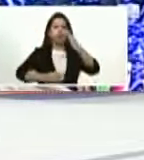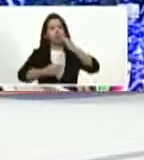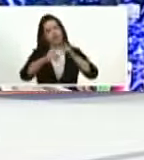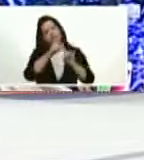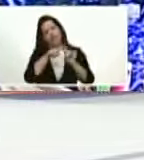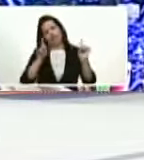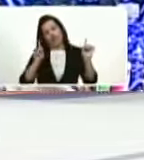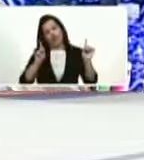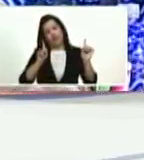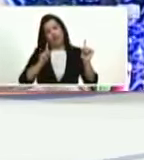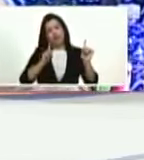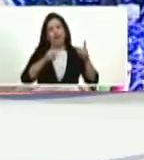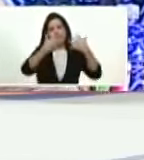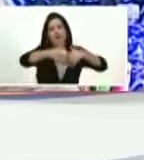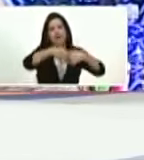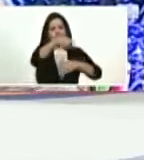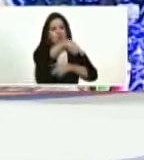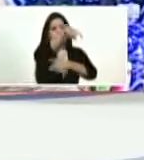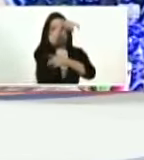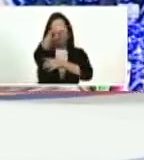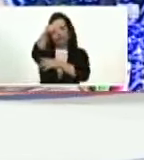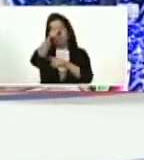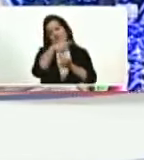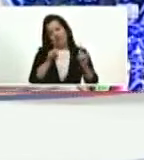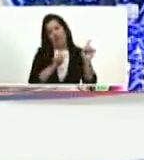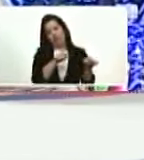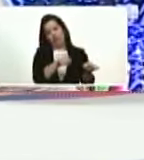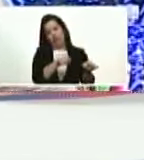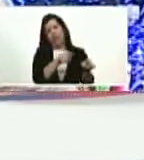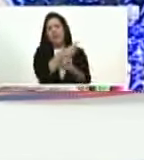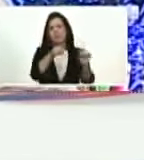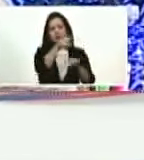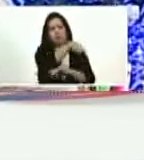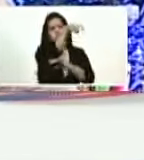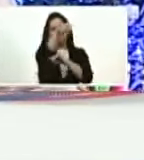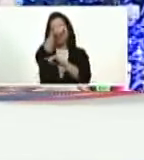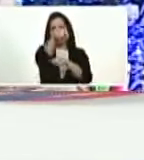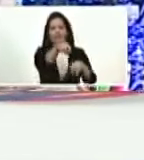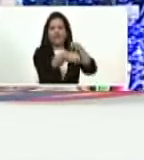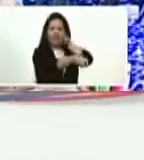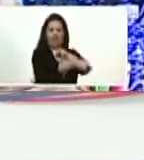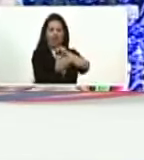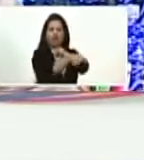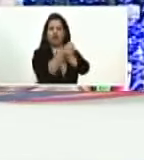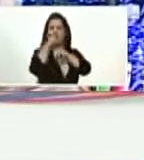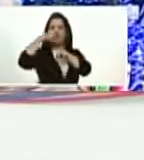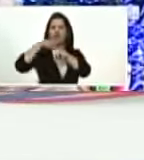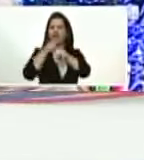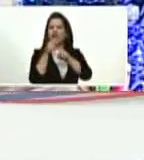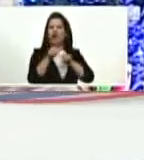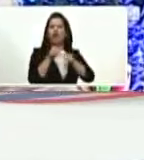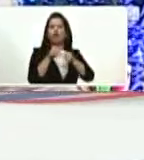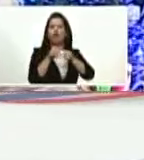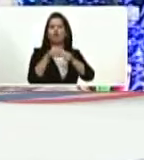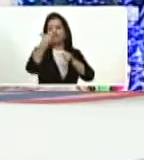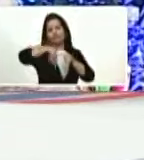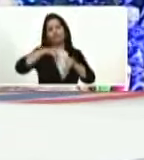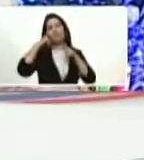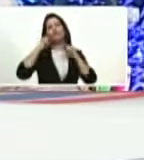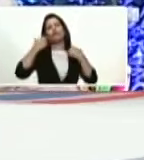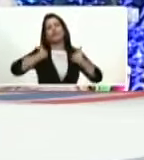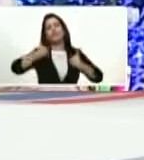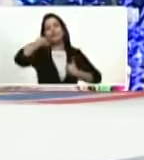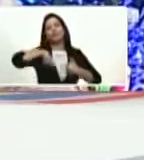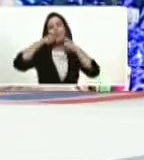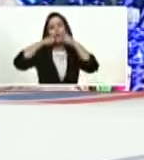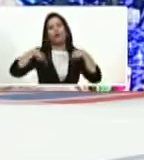al final, ¿quién maneja el robot? Un trabajador, un profesional, ¿verdad? Así que creo esta